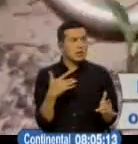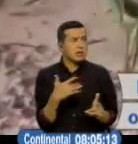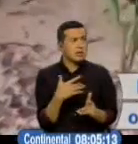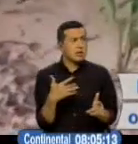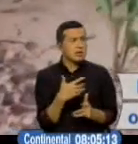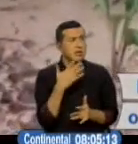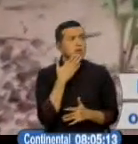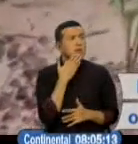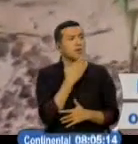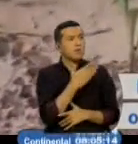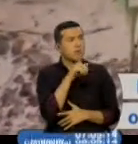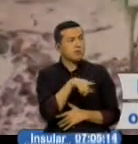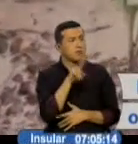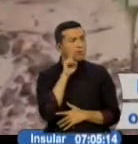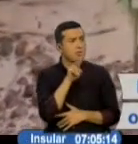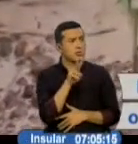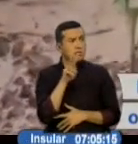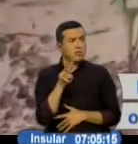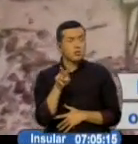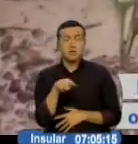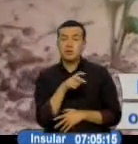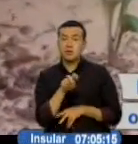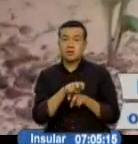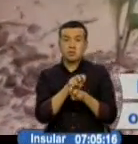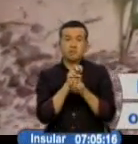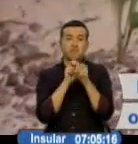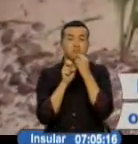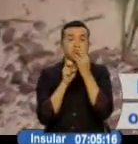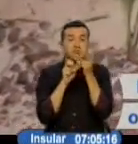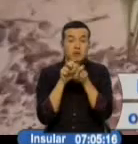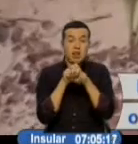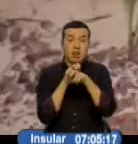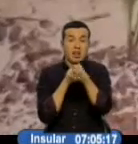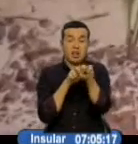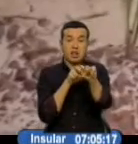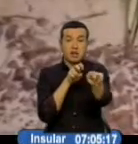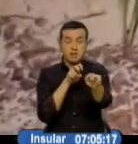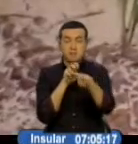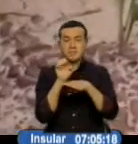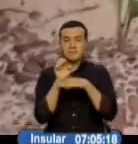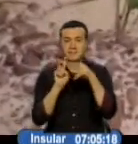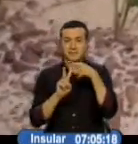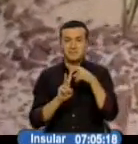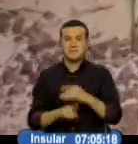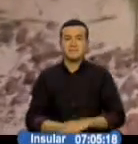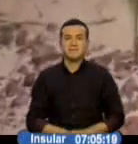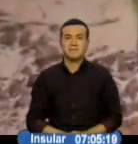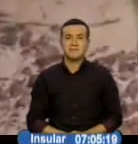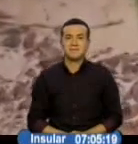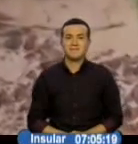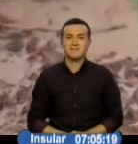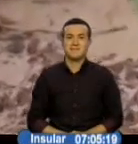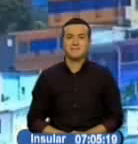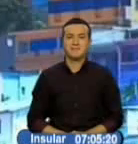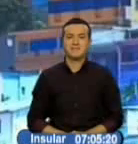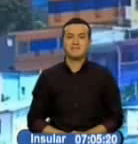por la presencia del humano, la serpiente cazadora empieza a regurgitar al otro animal. Fanny Lara, Ecuador TV.